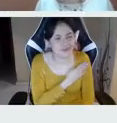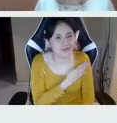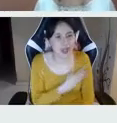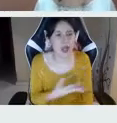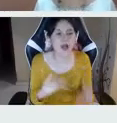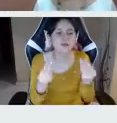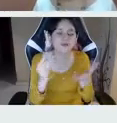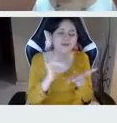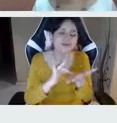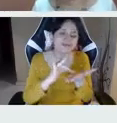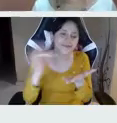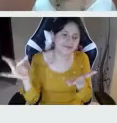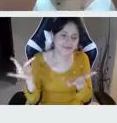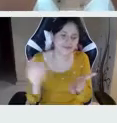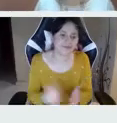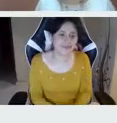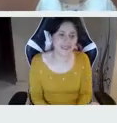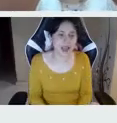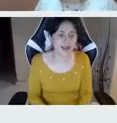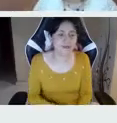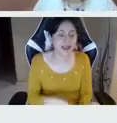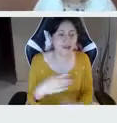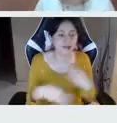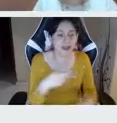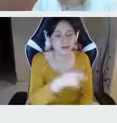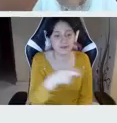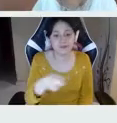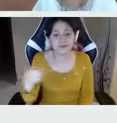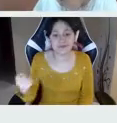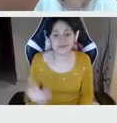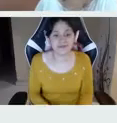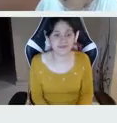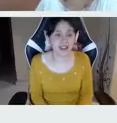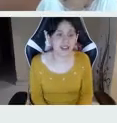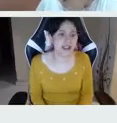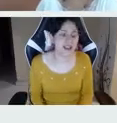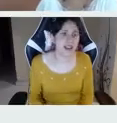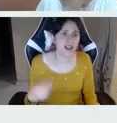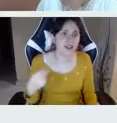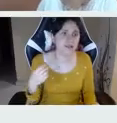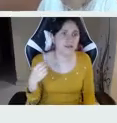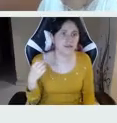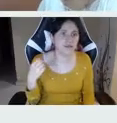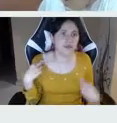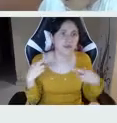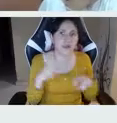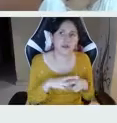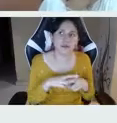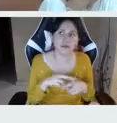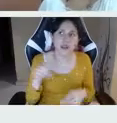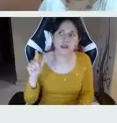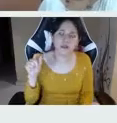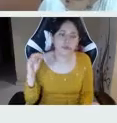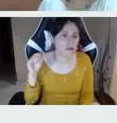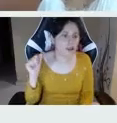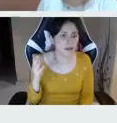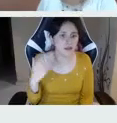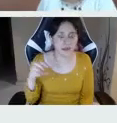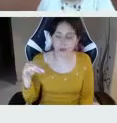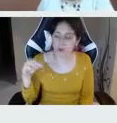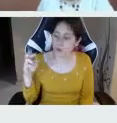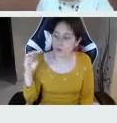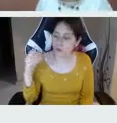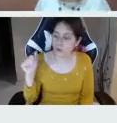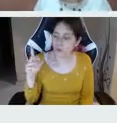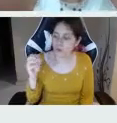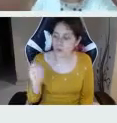muchas gracias. Un saludo afectuoso de parte de la magistrada Marta Alicia Mercado Ramírez, quien encabeza esta noble iniciativa.